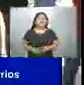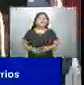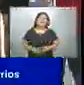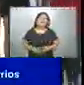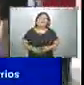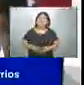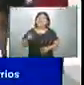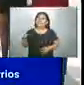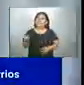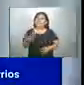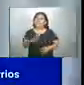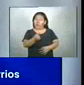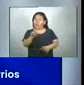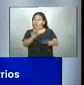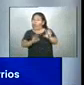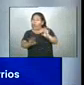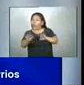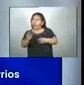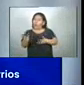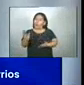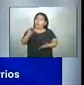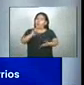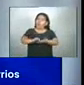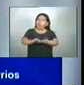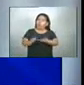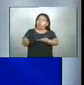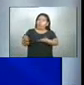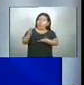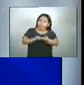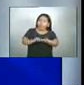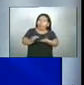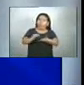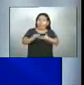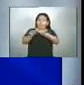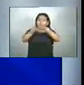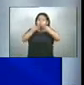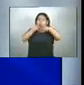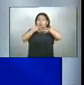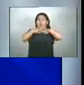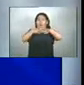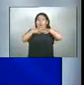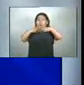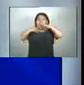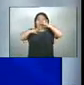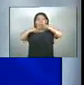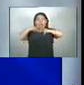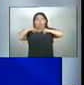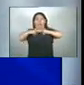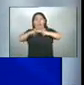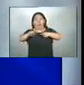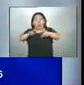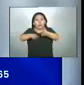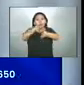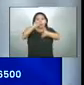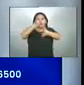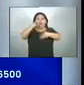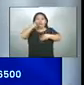personas que se están reinfectando, no solamente una,